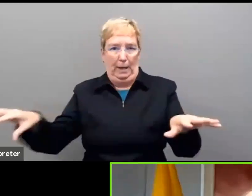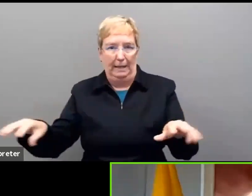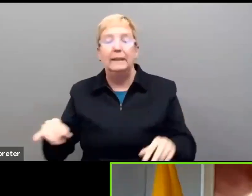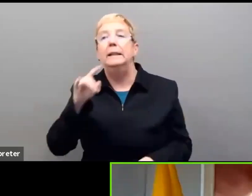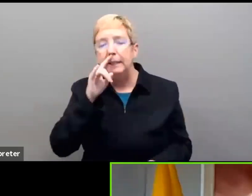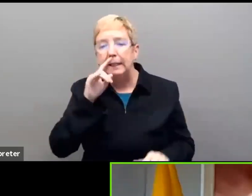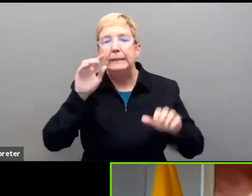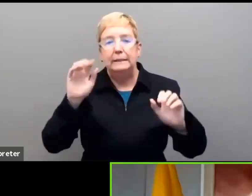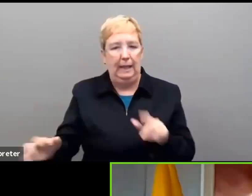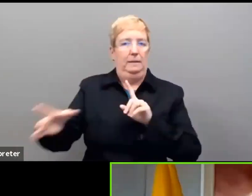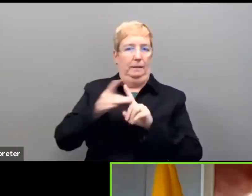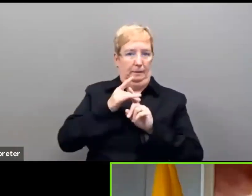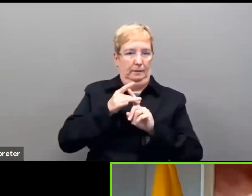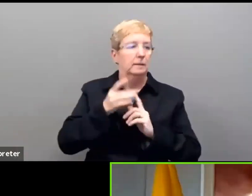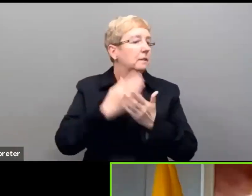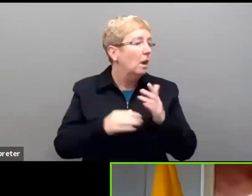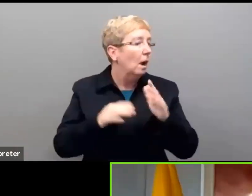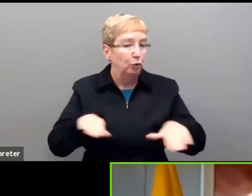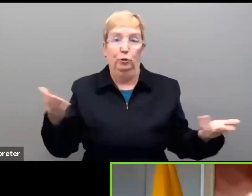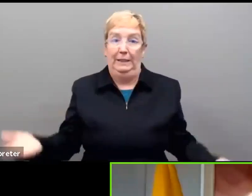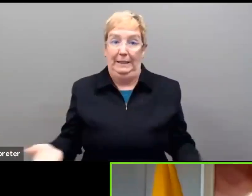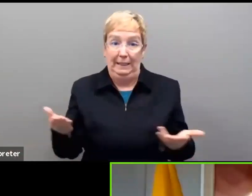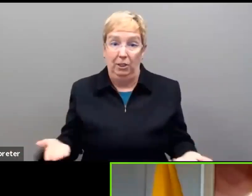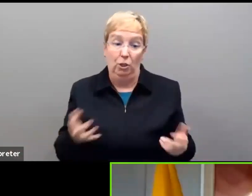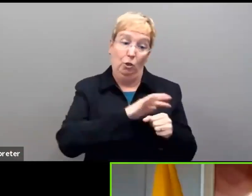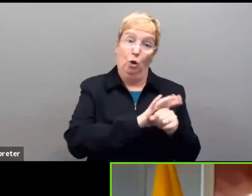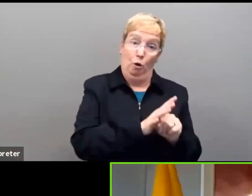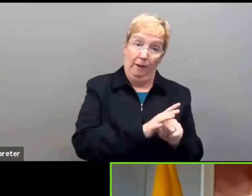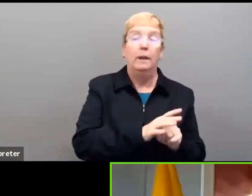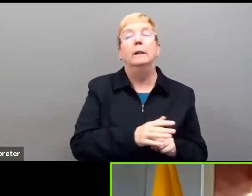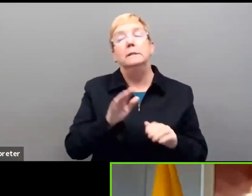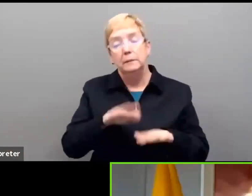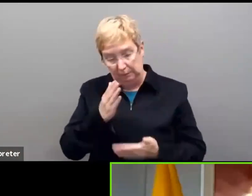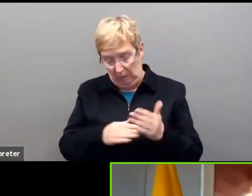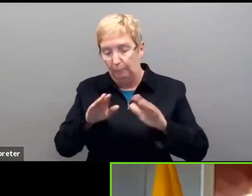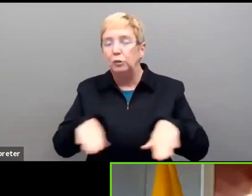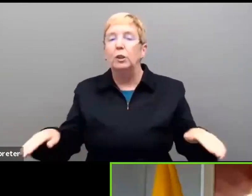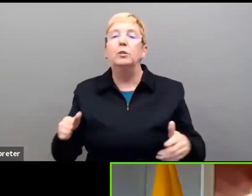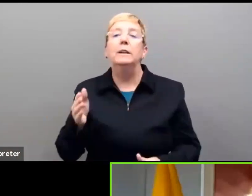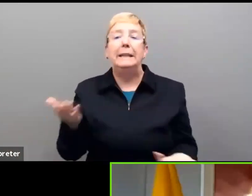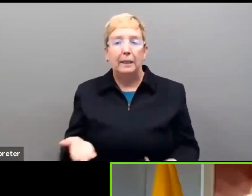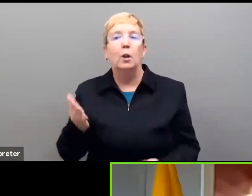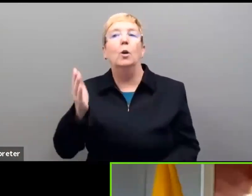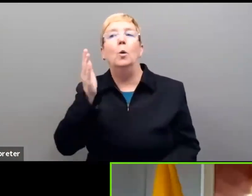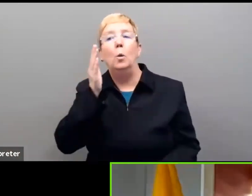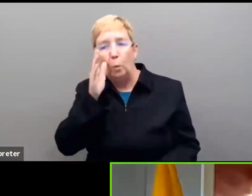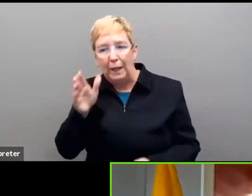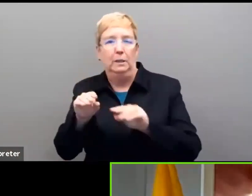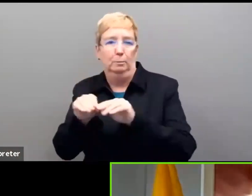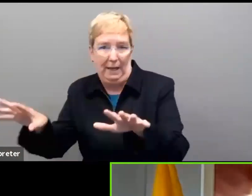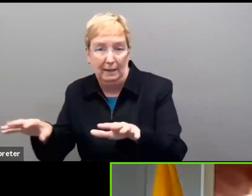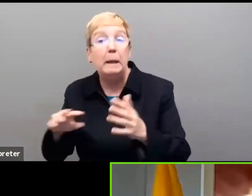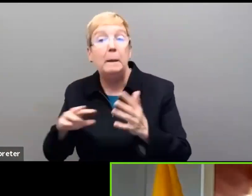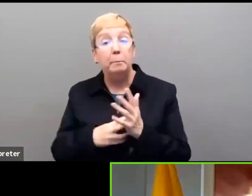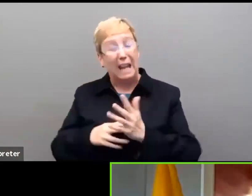que todavía sabemos es que mientras los niños pueden propagar y pueden enfermarse de COVID, y hay niños en Nuevo México que se han enfermado